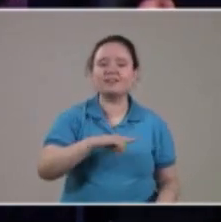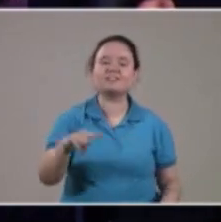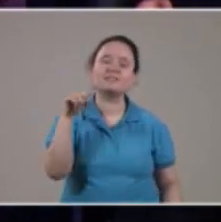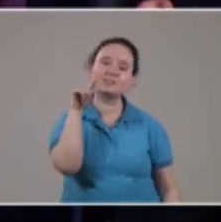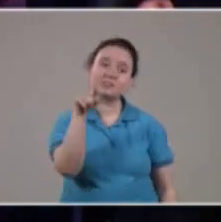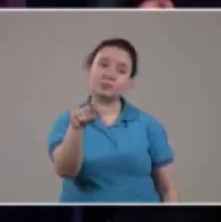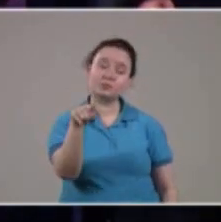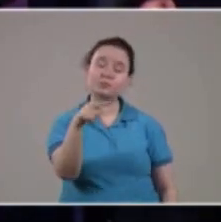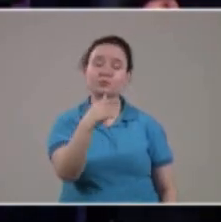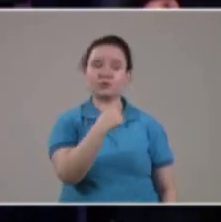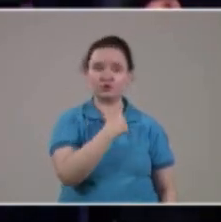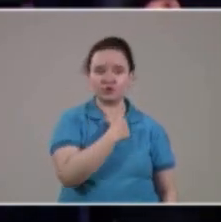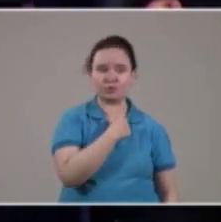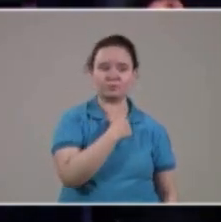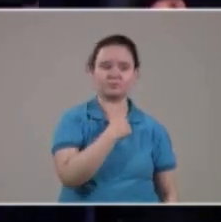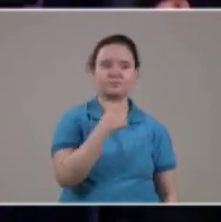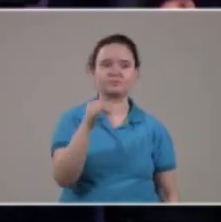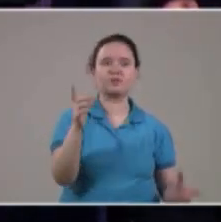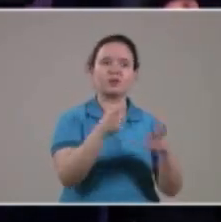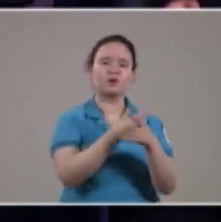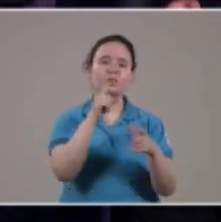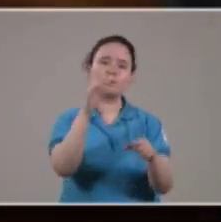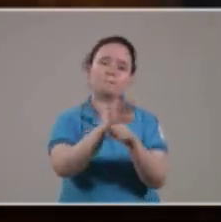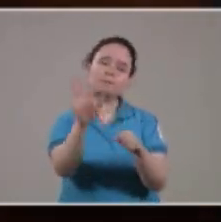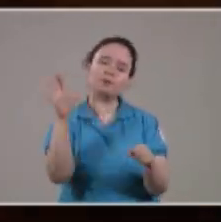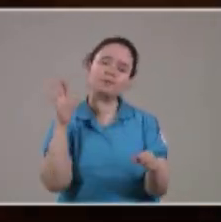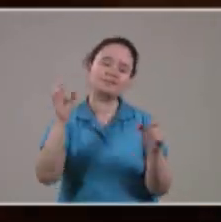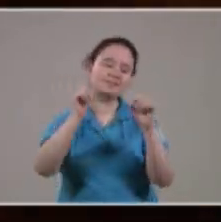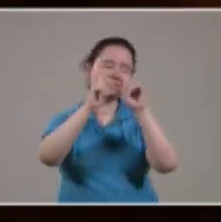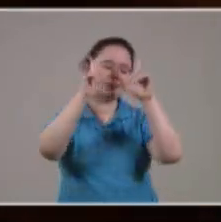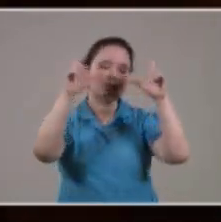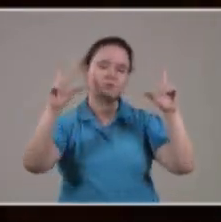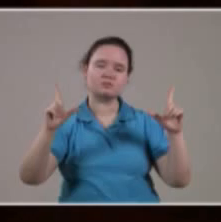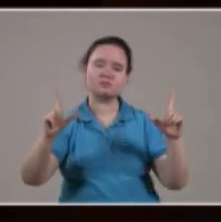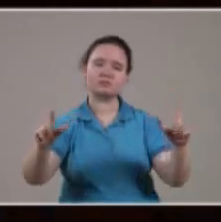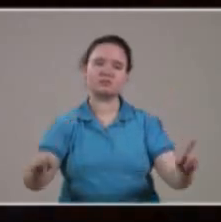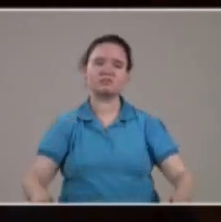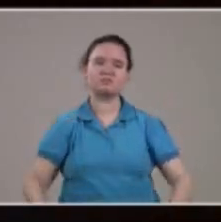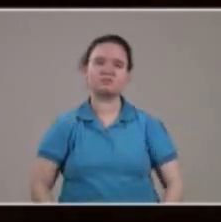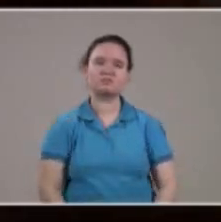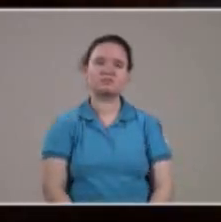yo, con unas promesas tan extraordinarias,